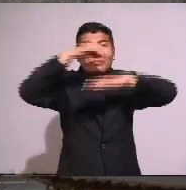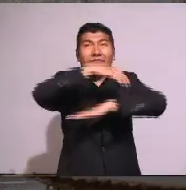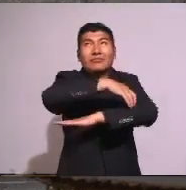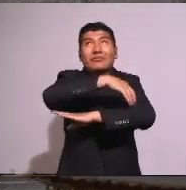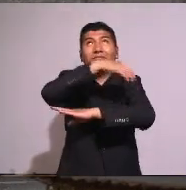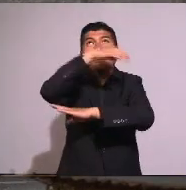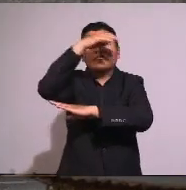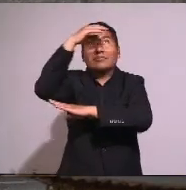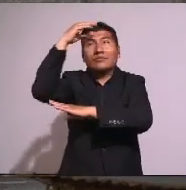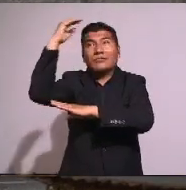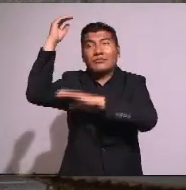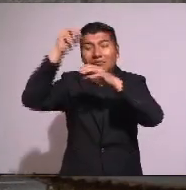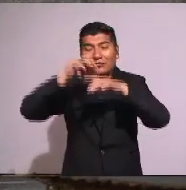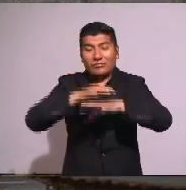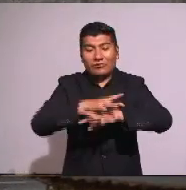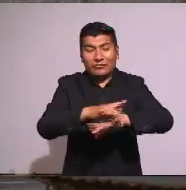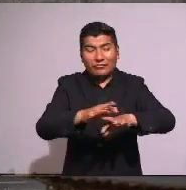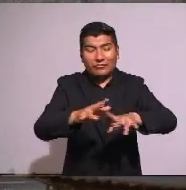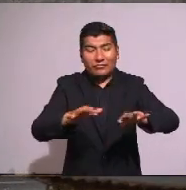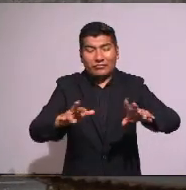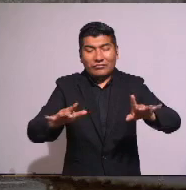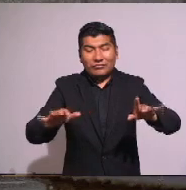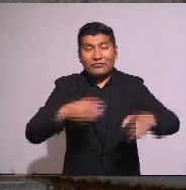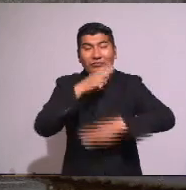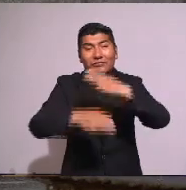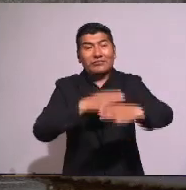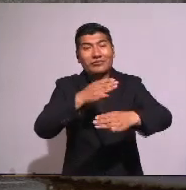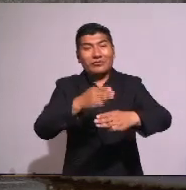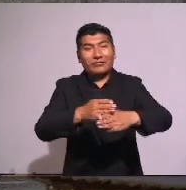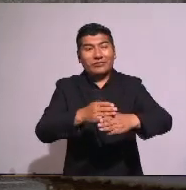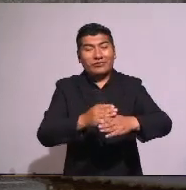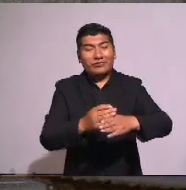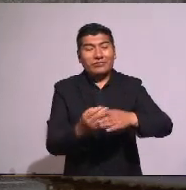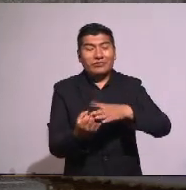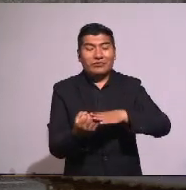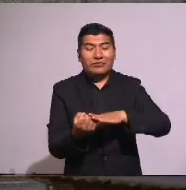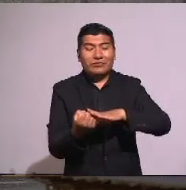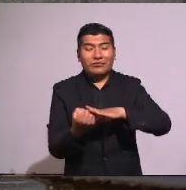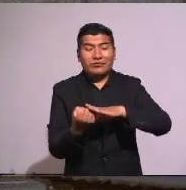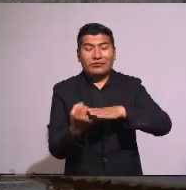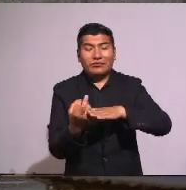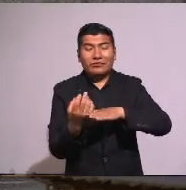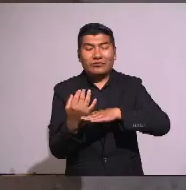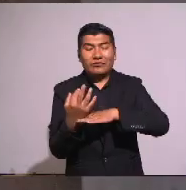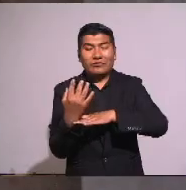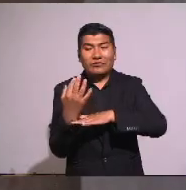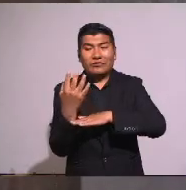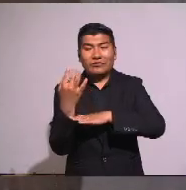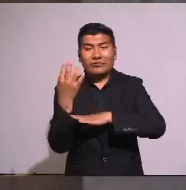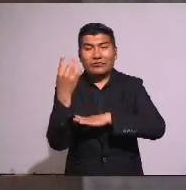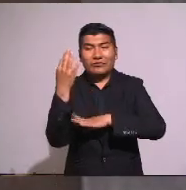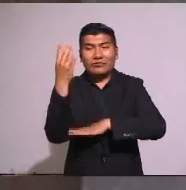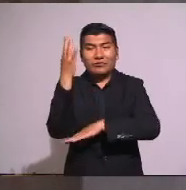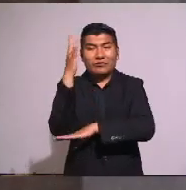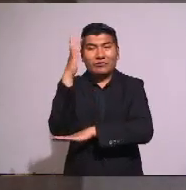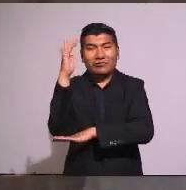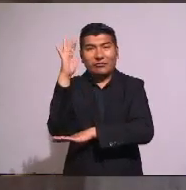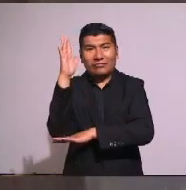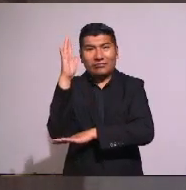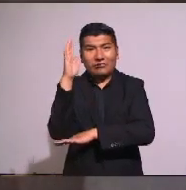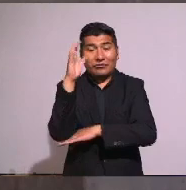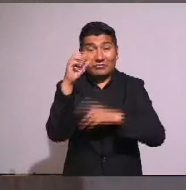cielo empapa la tierra y produce frutos abundantes. La palabra de Dios